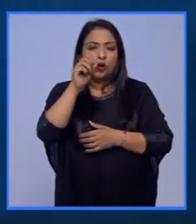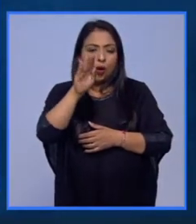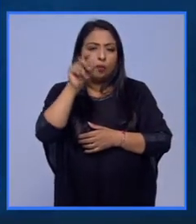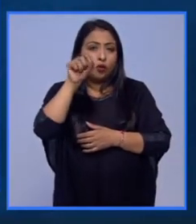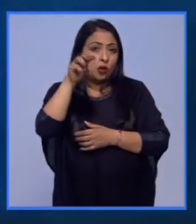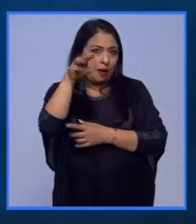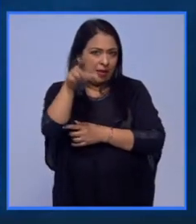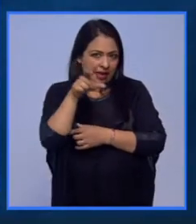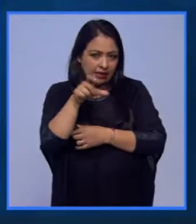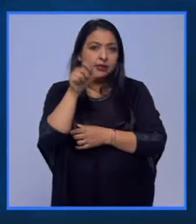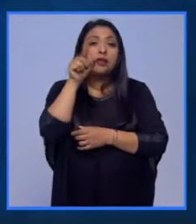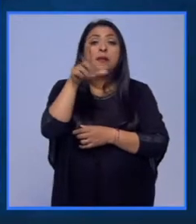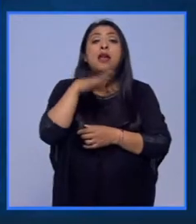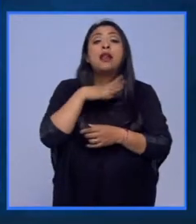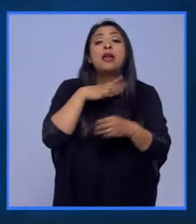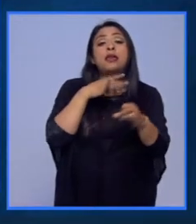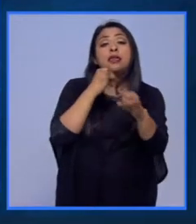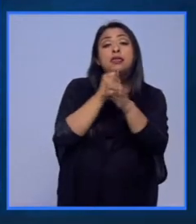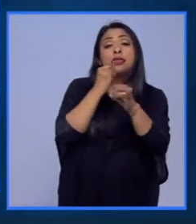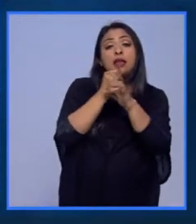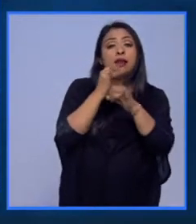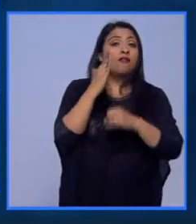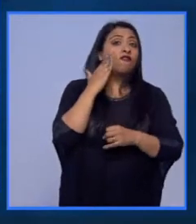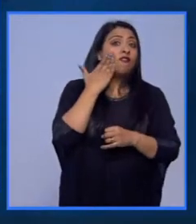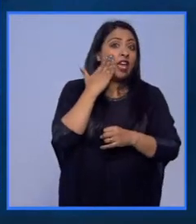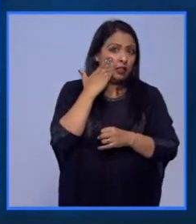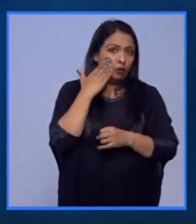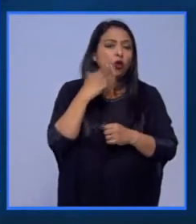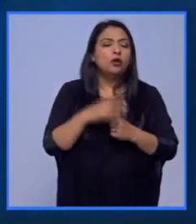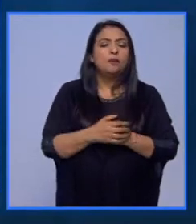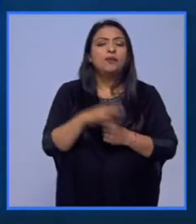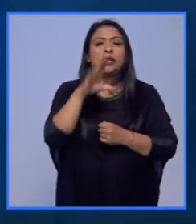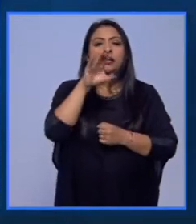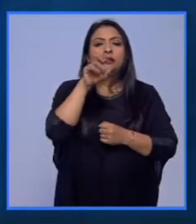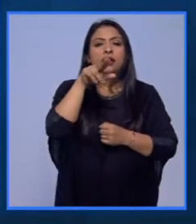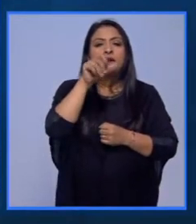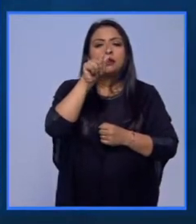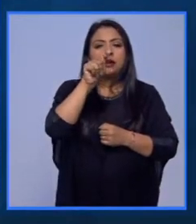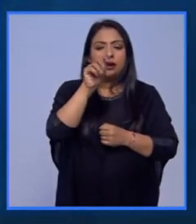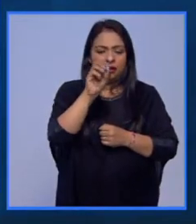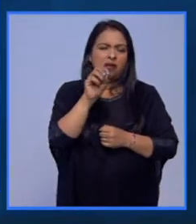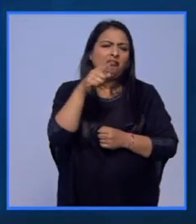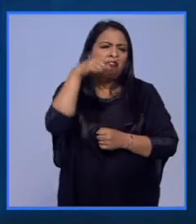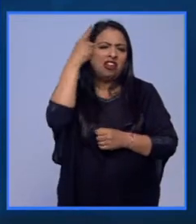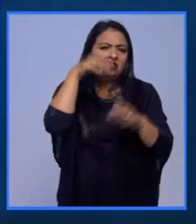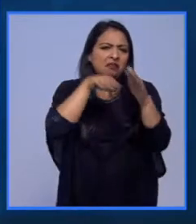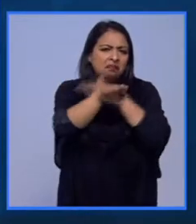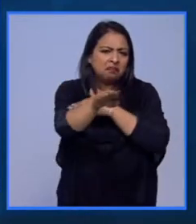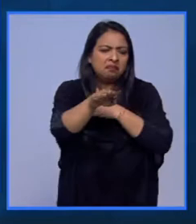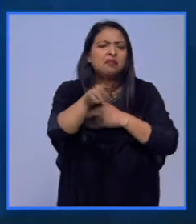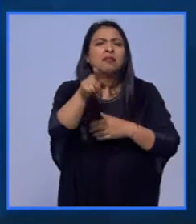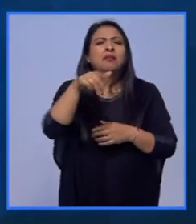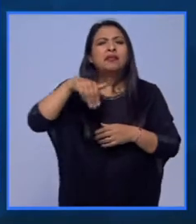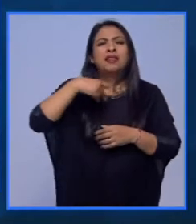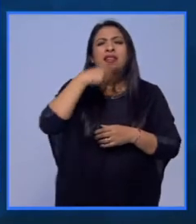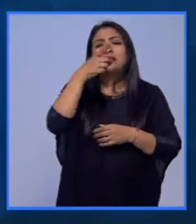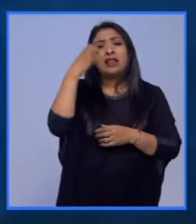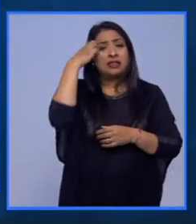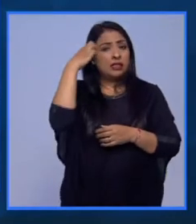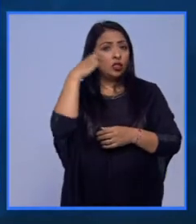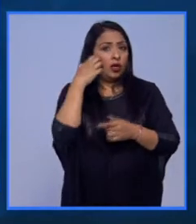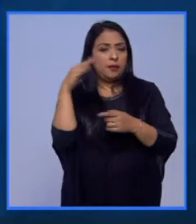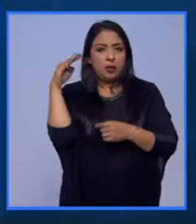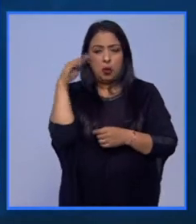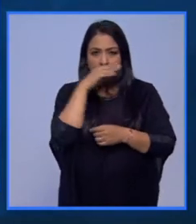www.senart.gov.mx. Y también tenemos una página de Facebook. Senart, es muy fácil acceder. Como les comentaba, el estacionamiento